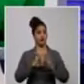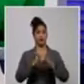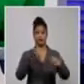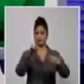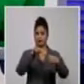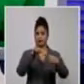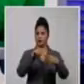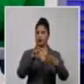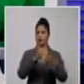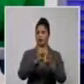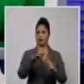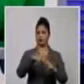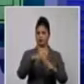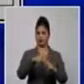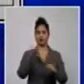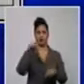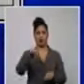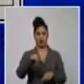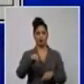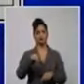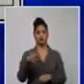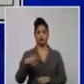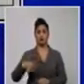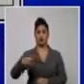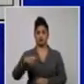municipios que yo voy a mencionar está el